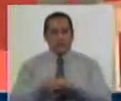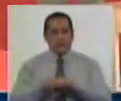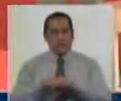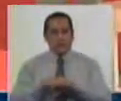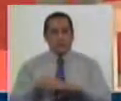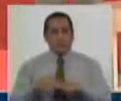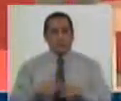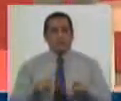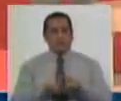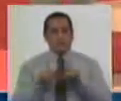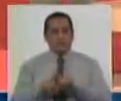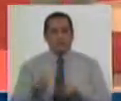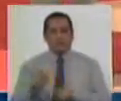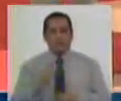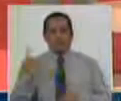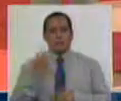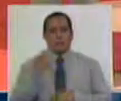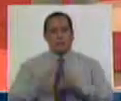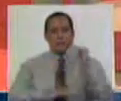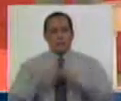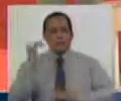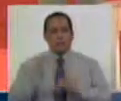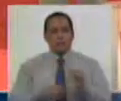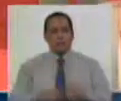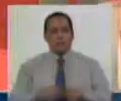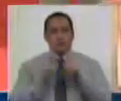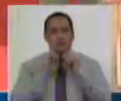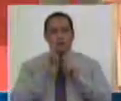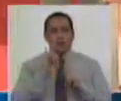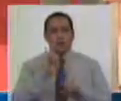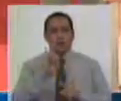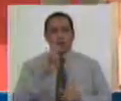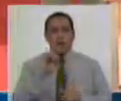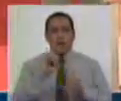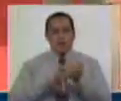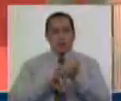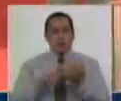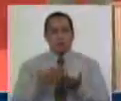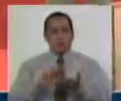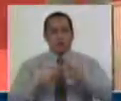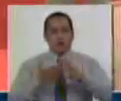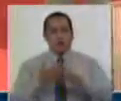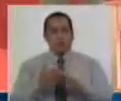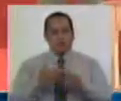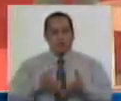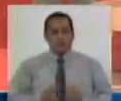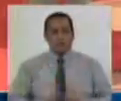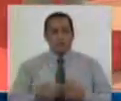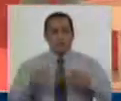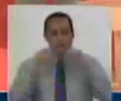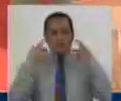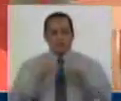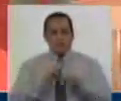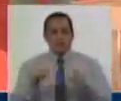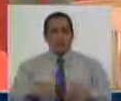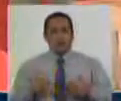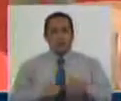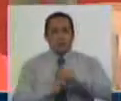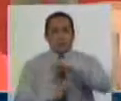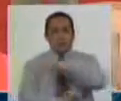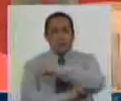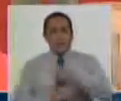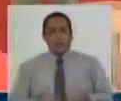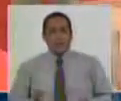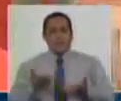un plan de guaros, un plan nacional de construcción de guaros en los lugares de las comunidades nativas donde no requieran, no se pueda poner un puente,